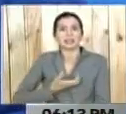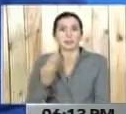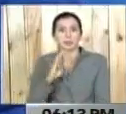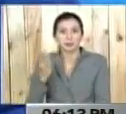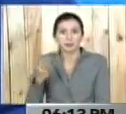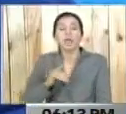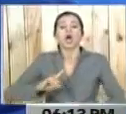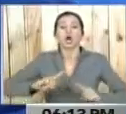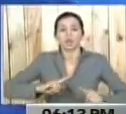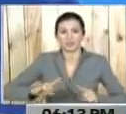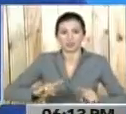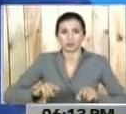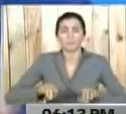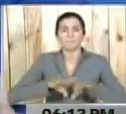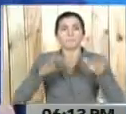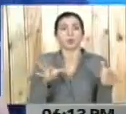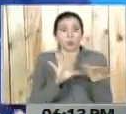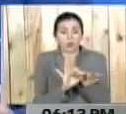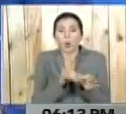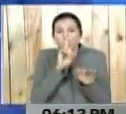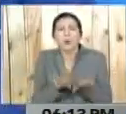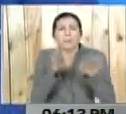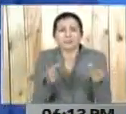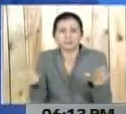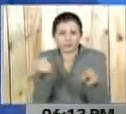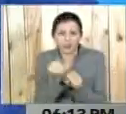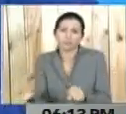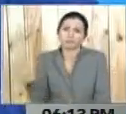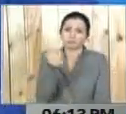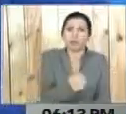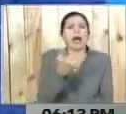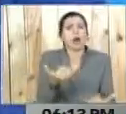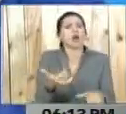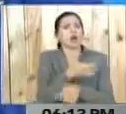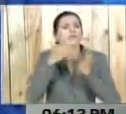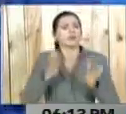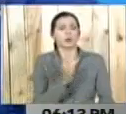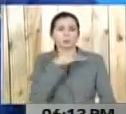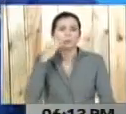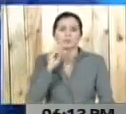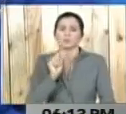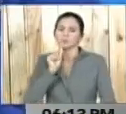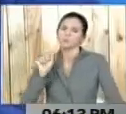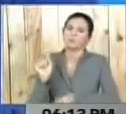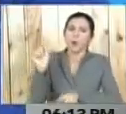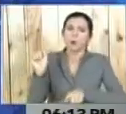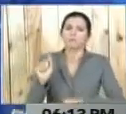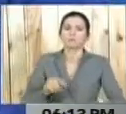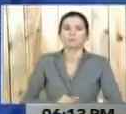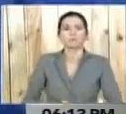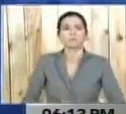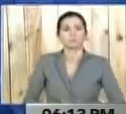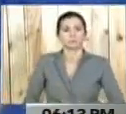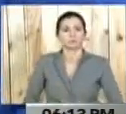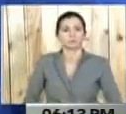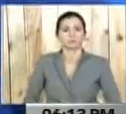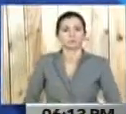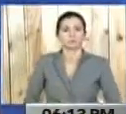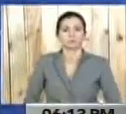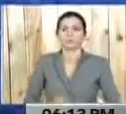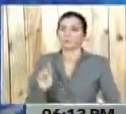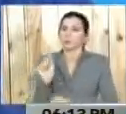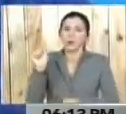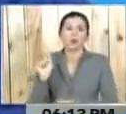es coordinador por parte de la Mesa de la Unidad en una mesa de trabajo, hoy viene el gobernador Capriles a tratar de lanzar una piedra al vidrio